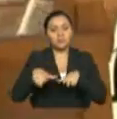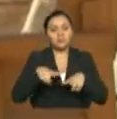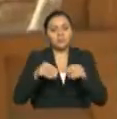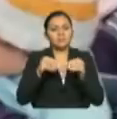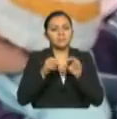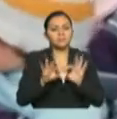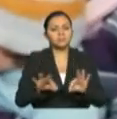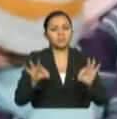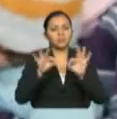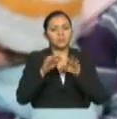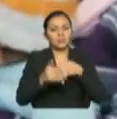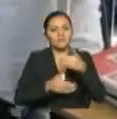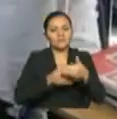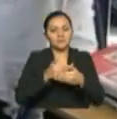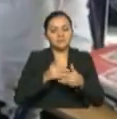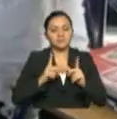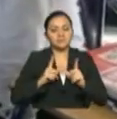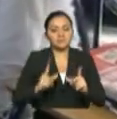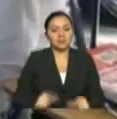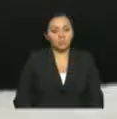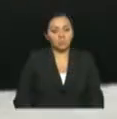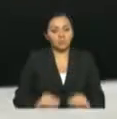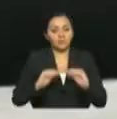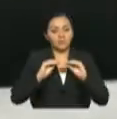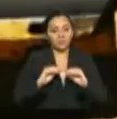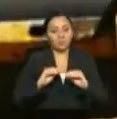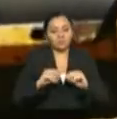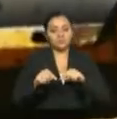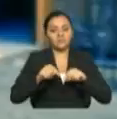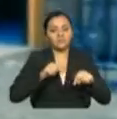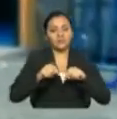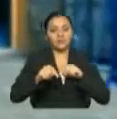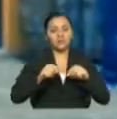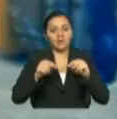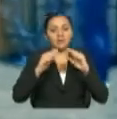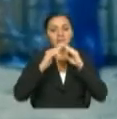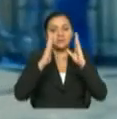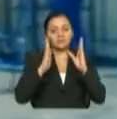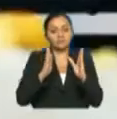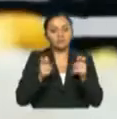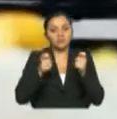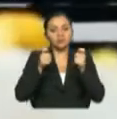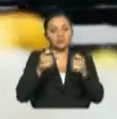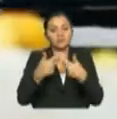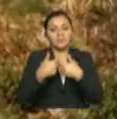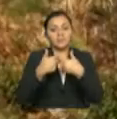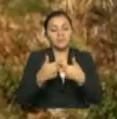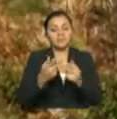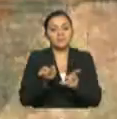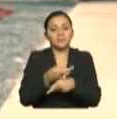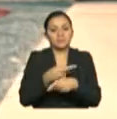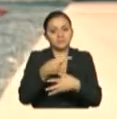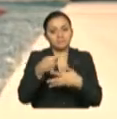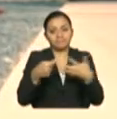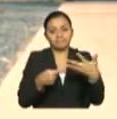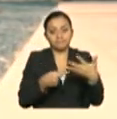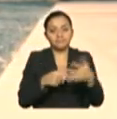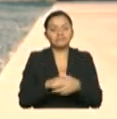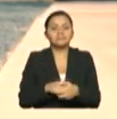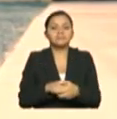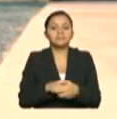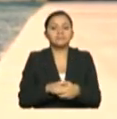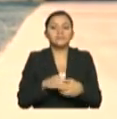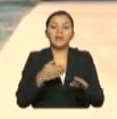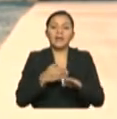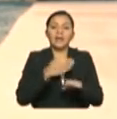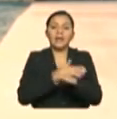importantes avances en salud, educación, vialidad, vivienda, entrega de créditos productivos, entre otros. La diferencia de mi